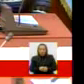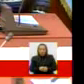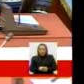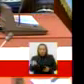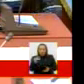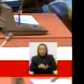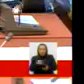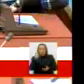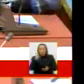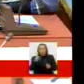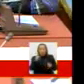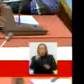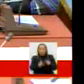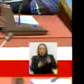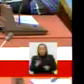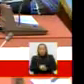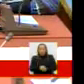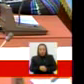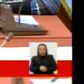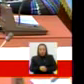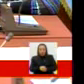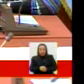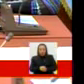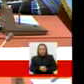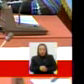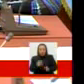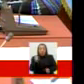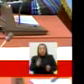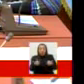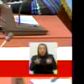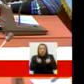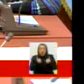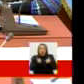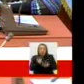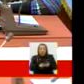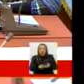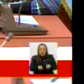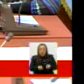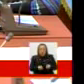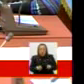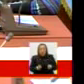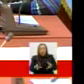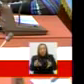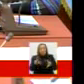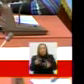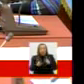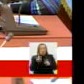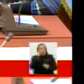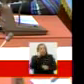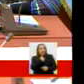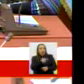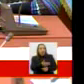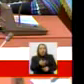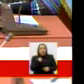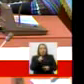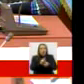puestas por los electores. Y que son los electores los que tienen que dejar el clientelaje, eso de que te cambie